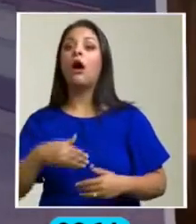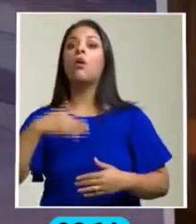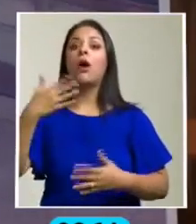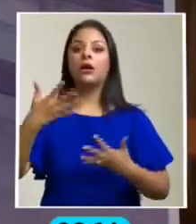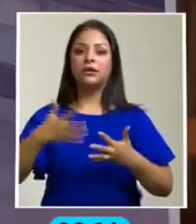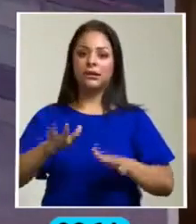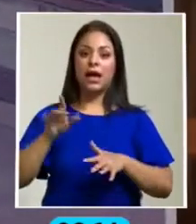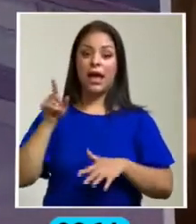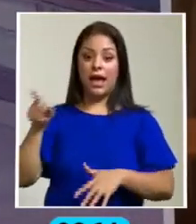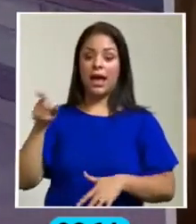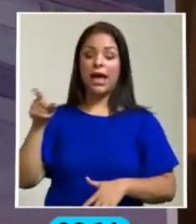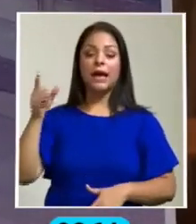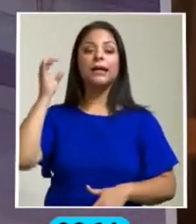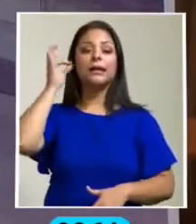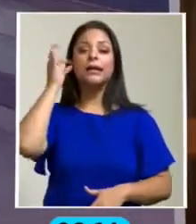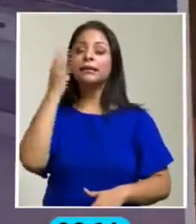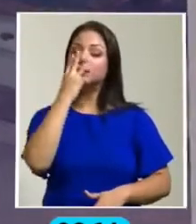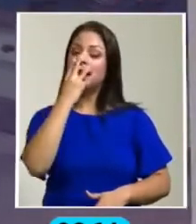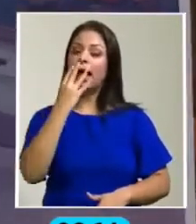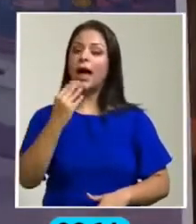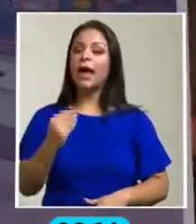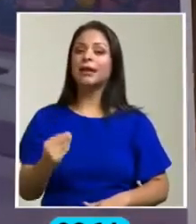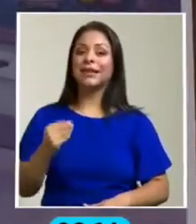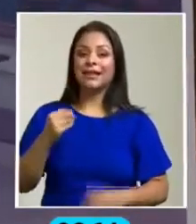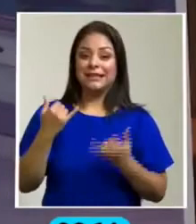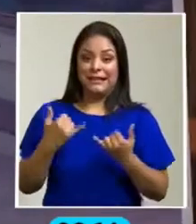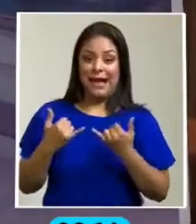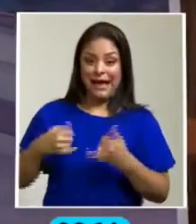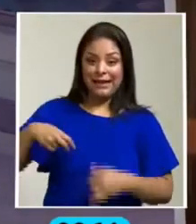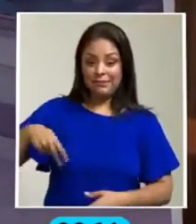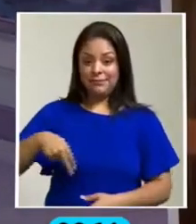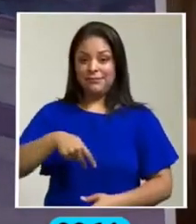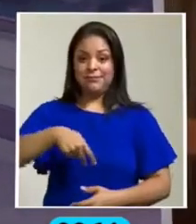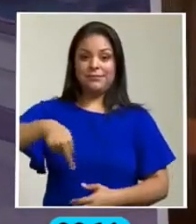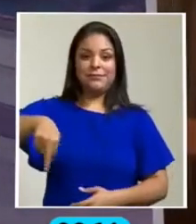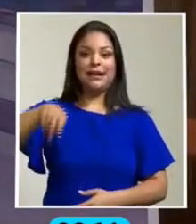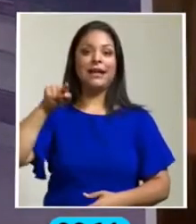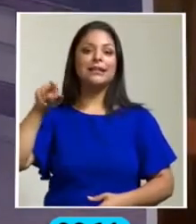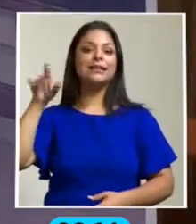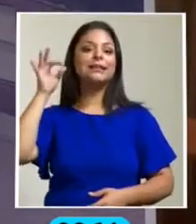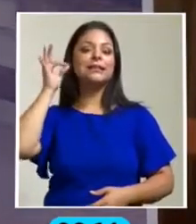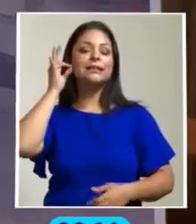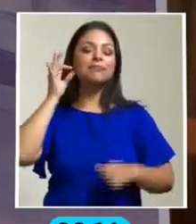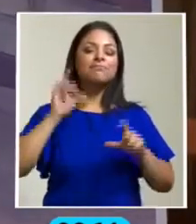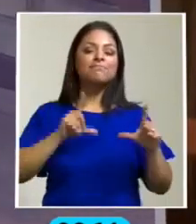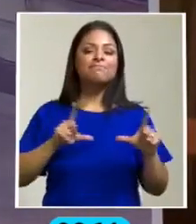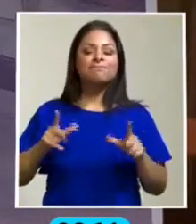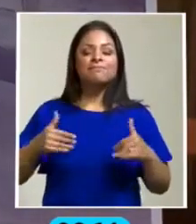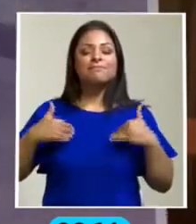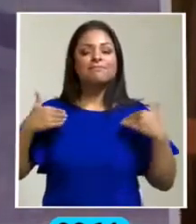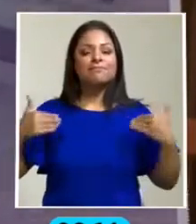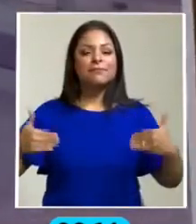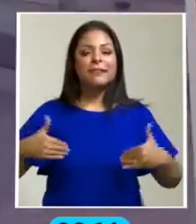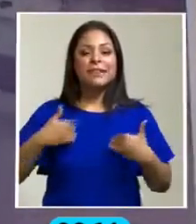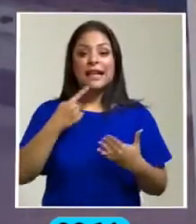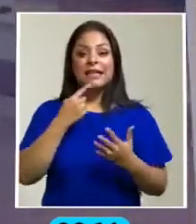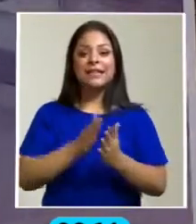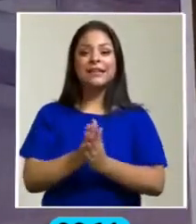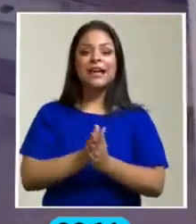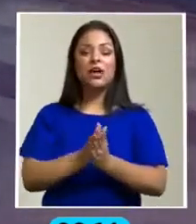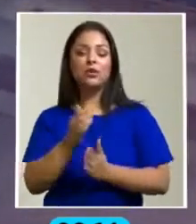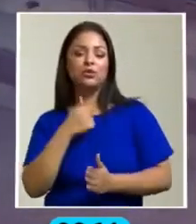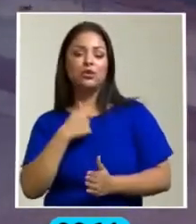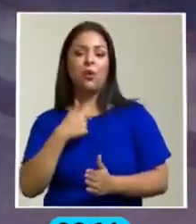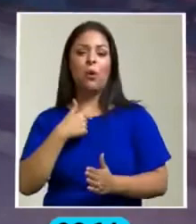turno a la Danta, ella se sentía tan contenta. Decía: "Voy a ser una